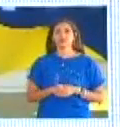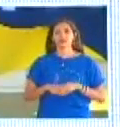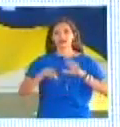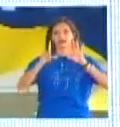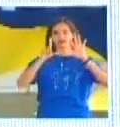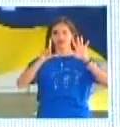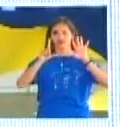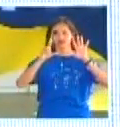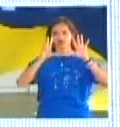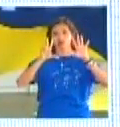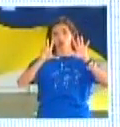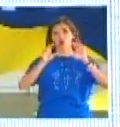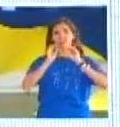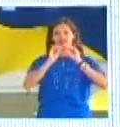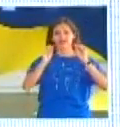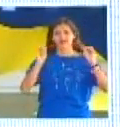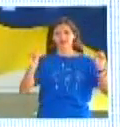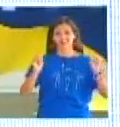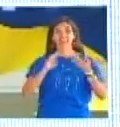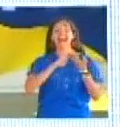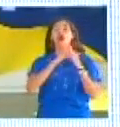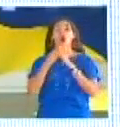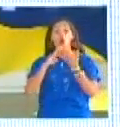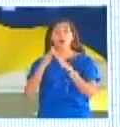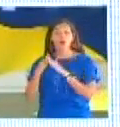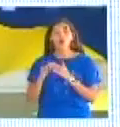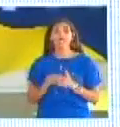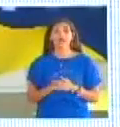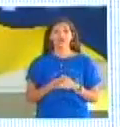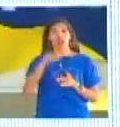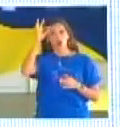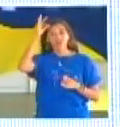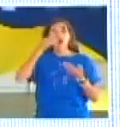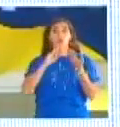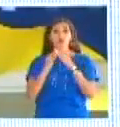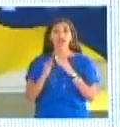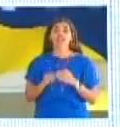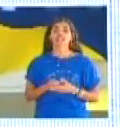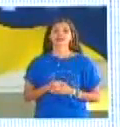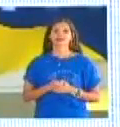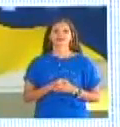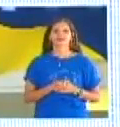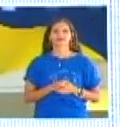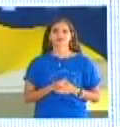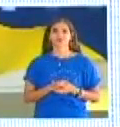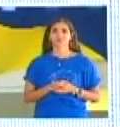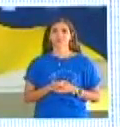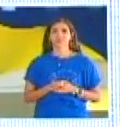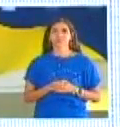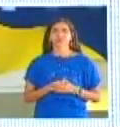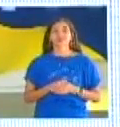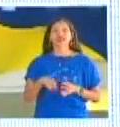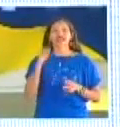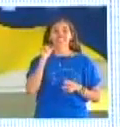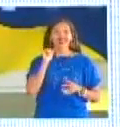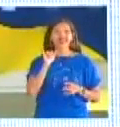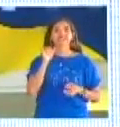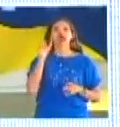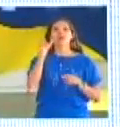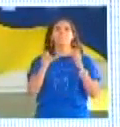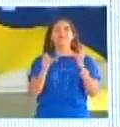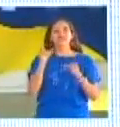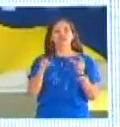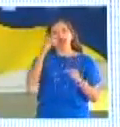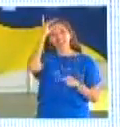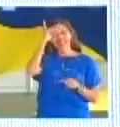Los 8 sectores que he convocado, las comunas, los comuneros, los consejos comunales y las personas con